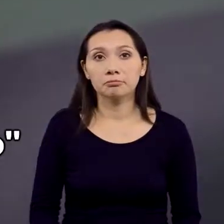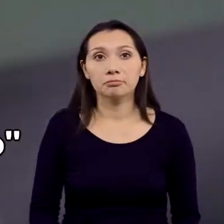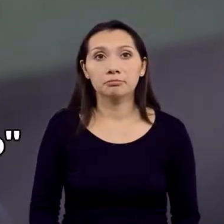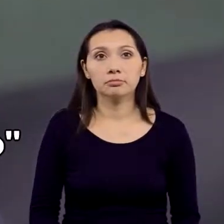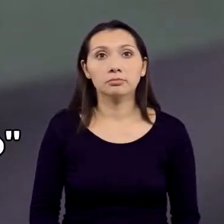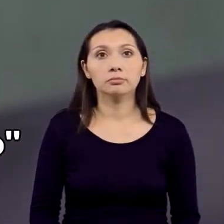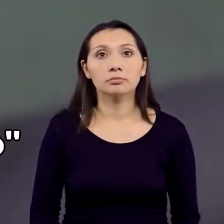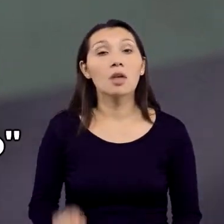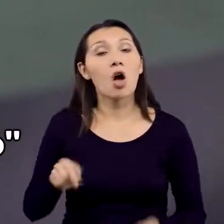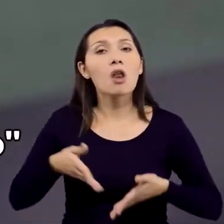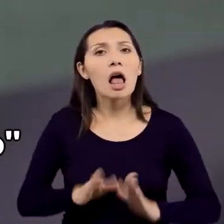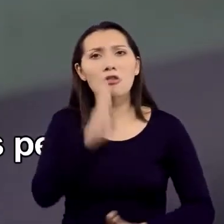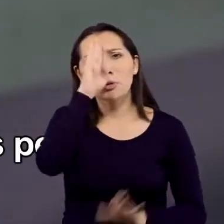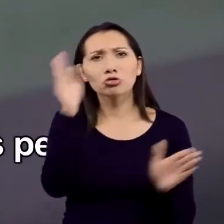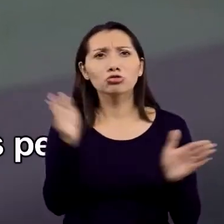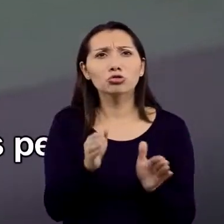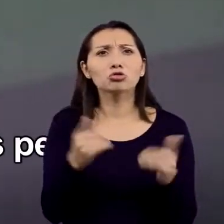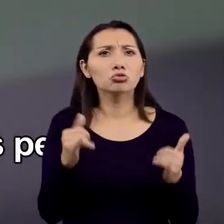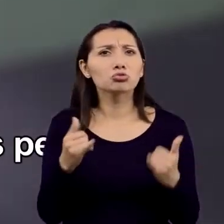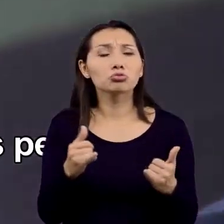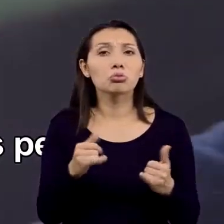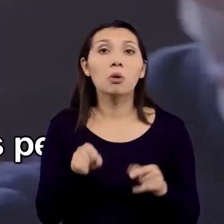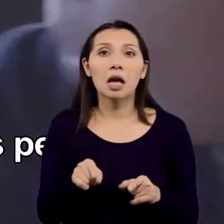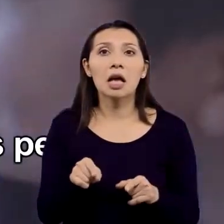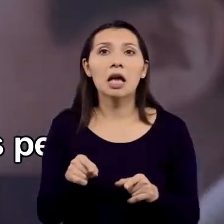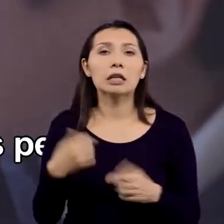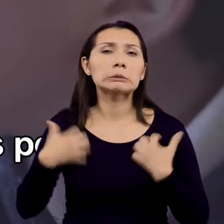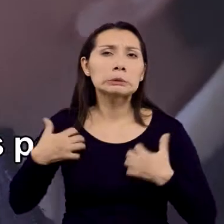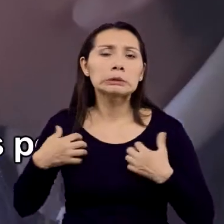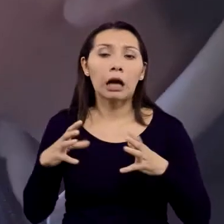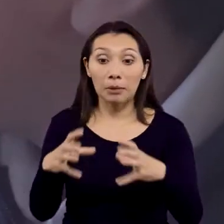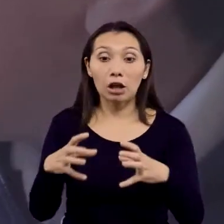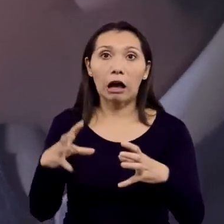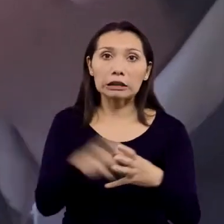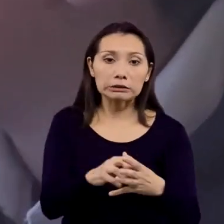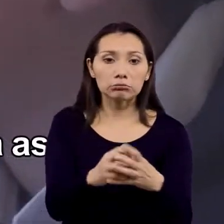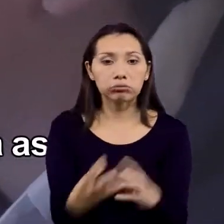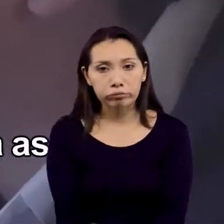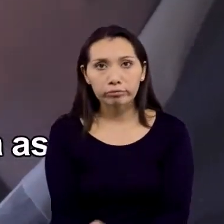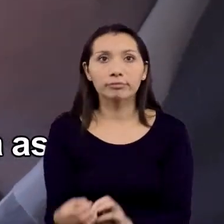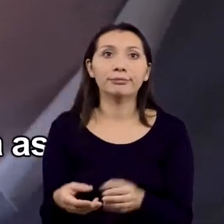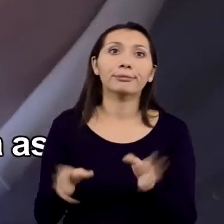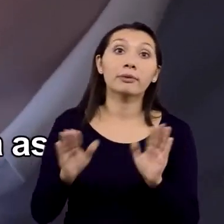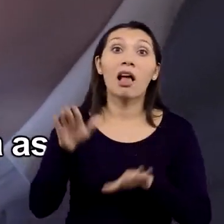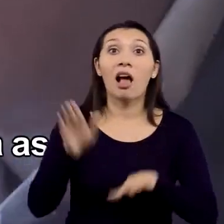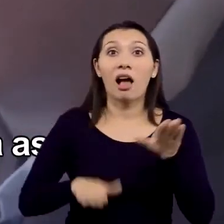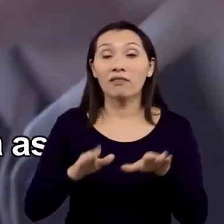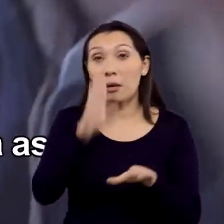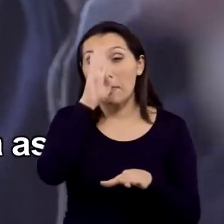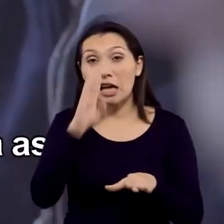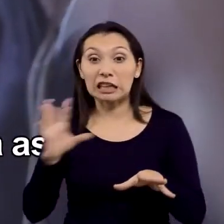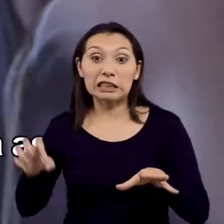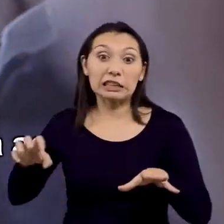Ahora nace un poquito chiquitito, chiquitito, juguetón. Ese es el que me pincha en los clavos. La tirona, el perro sale